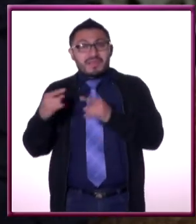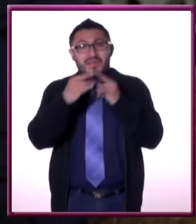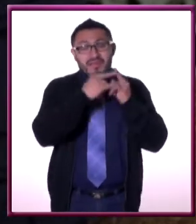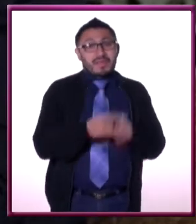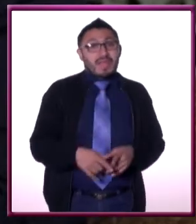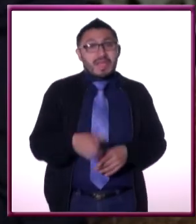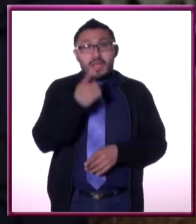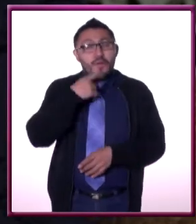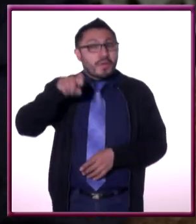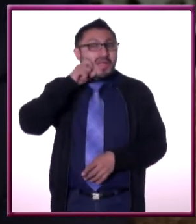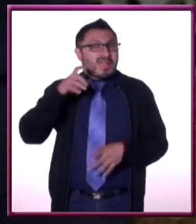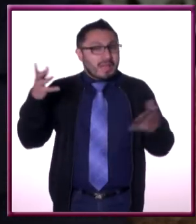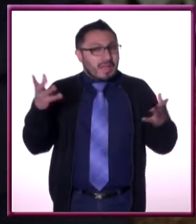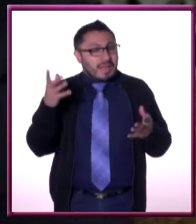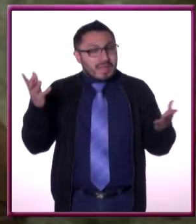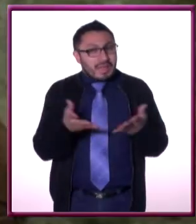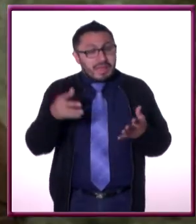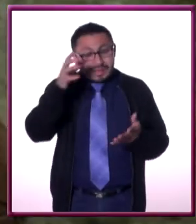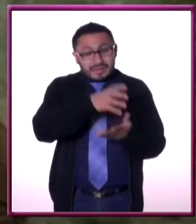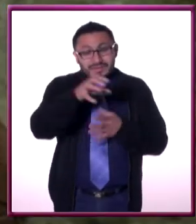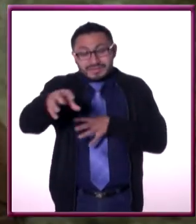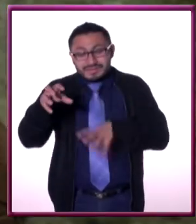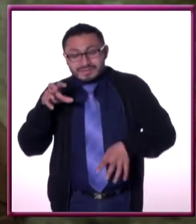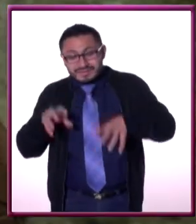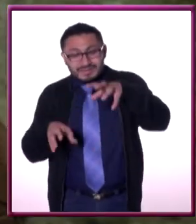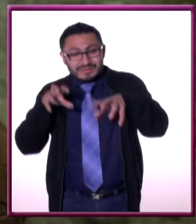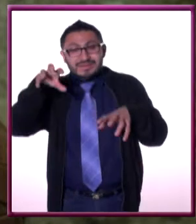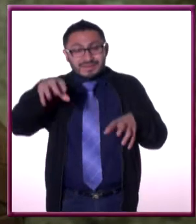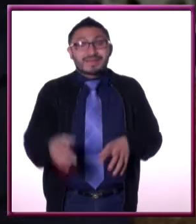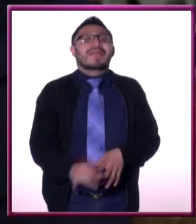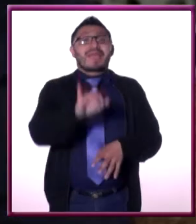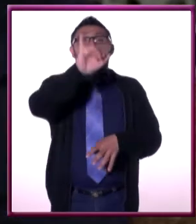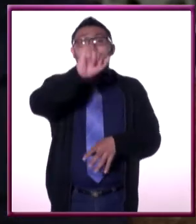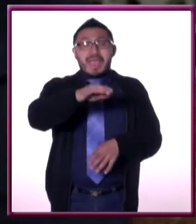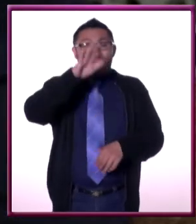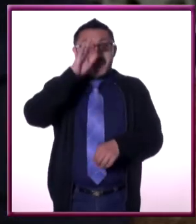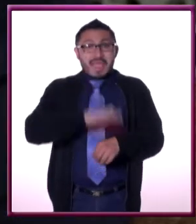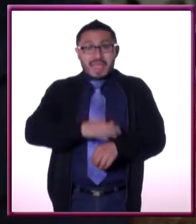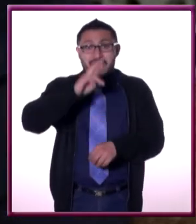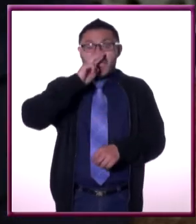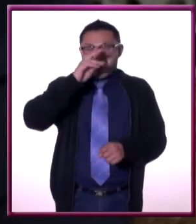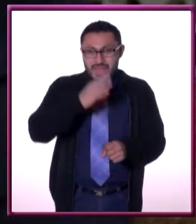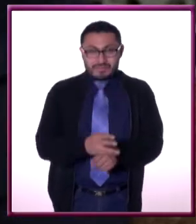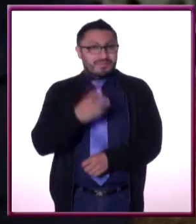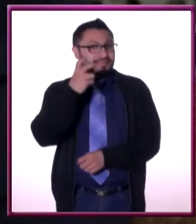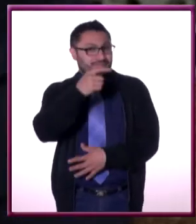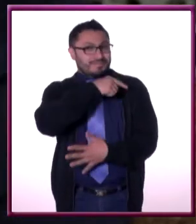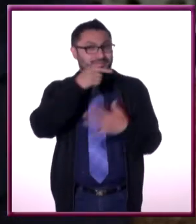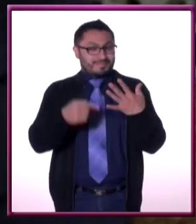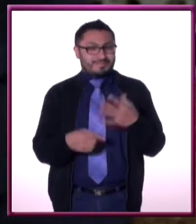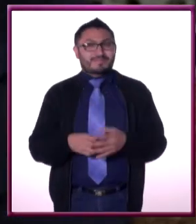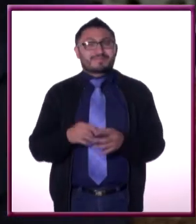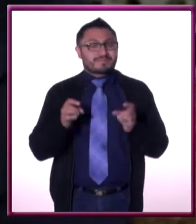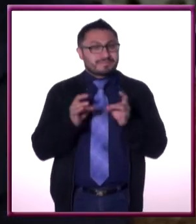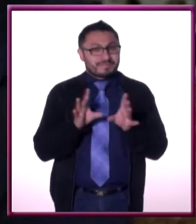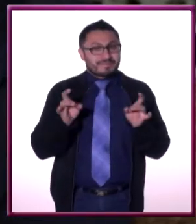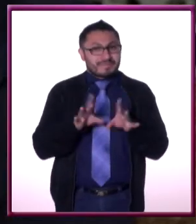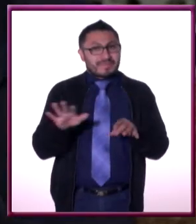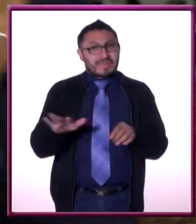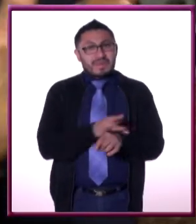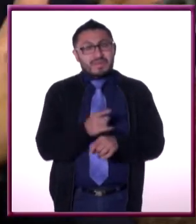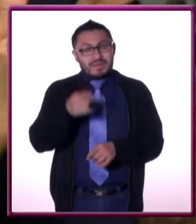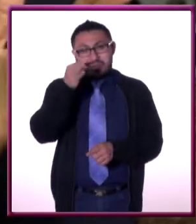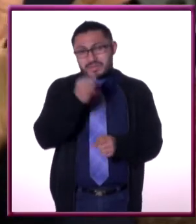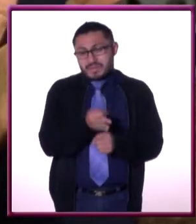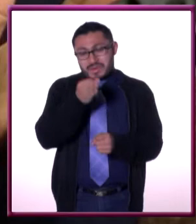que se produzcan en la localidad. Claro. Entonces sí tenemos que ir siendo más conscientes de esos detalles, ¿no? Porque bueno, ahorita